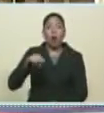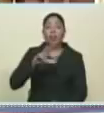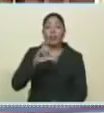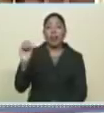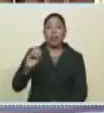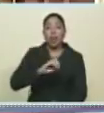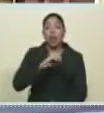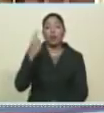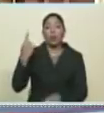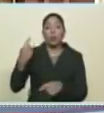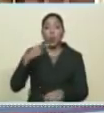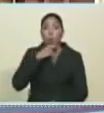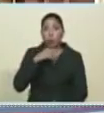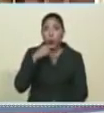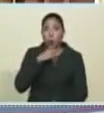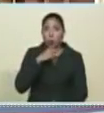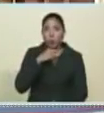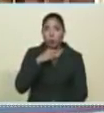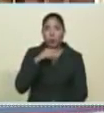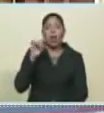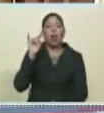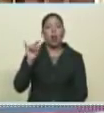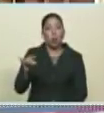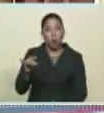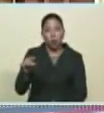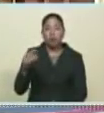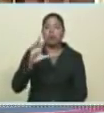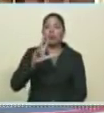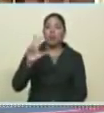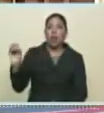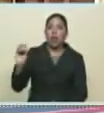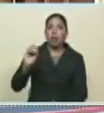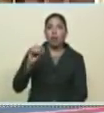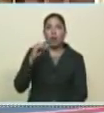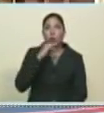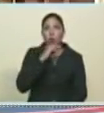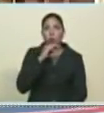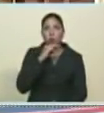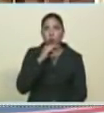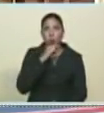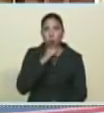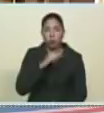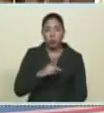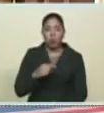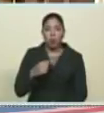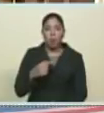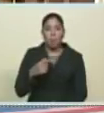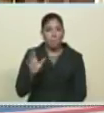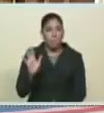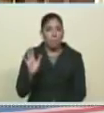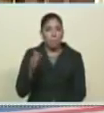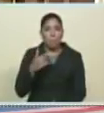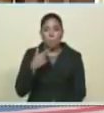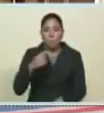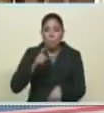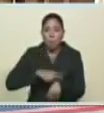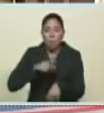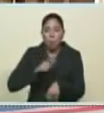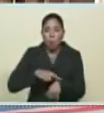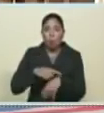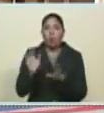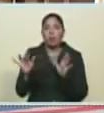de octubre, ¿verdad? Lunes 30 de octubre. Estamos a pocas semanas de las próximas elecciones de